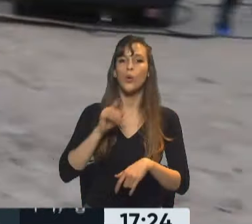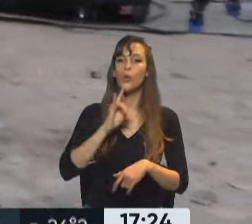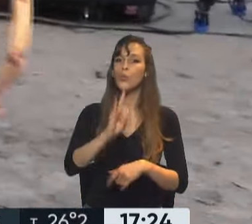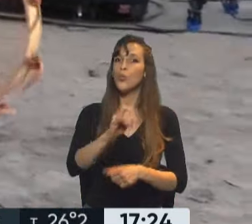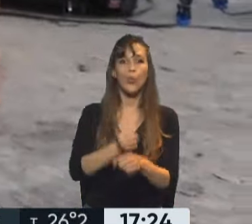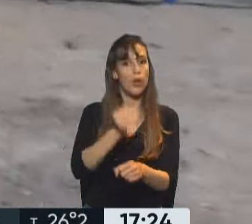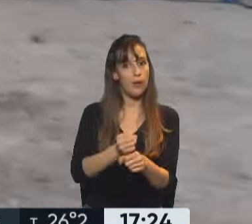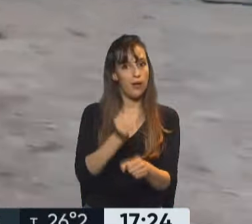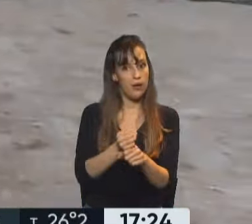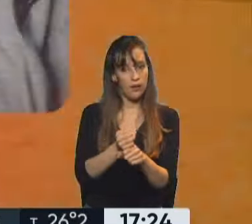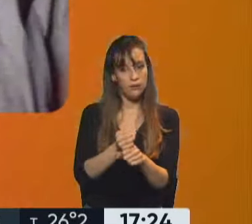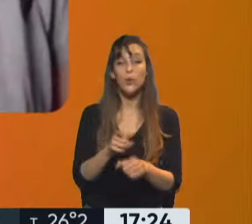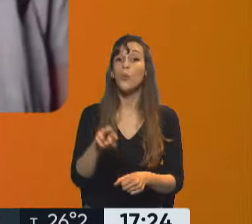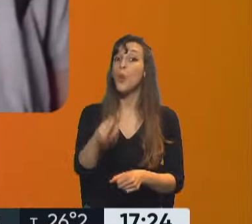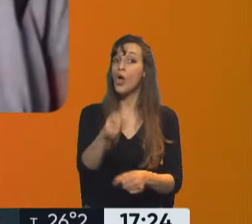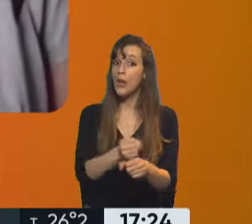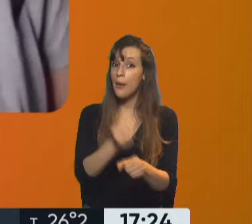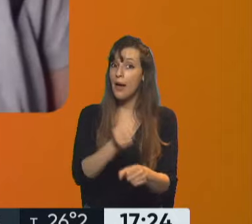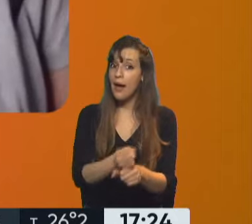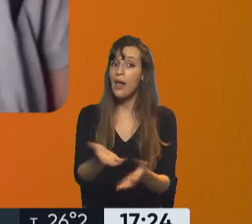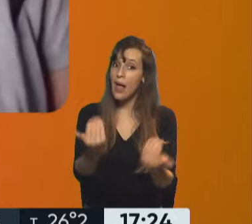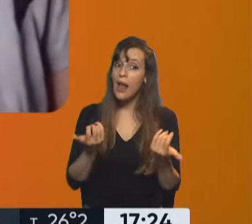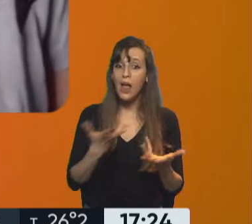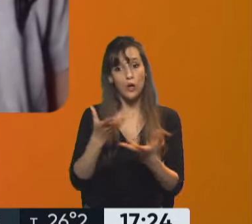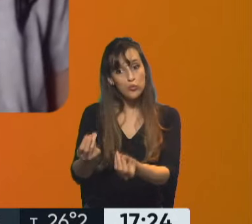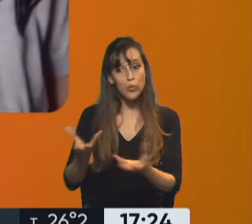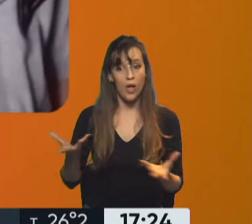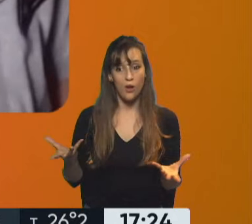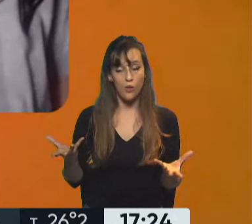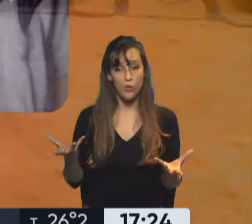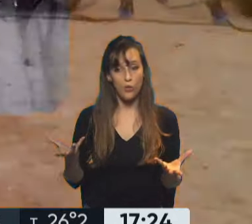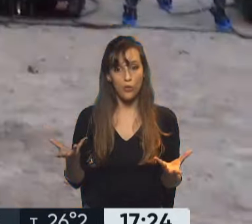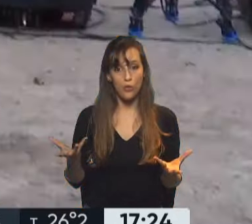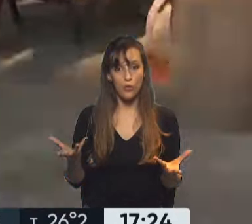ahí? Trabaja no, vos, yo voy a Goico, mirar, dale una trabajar. Mano. ¿Quieres mirarlo? ¿Cómo no?